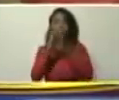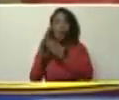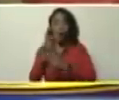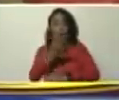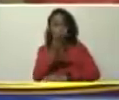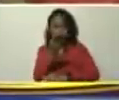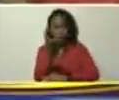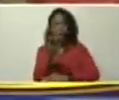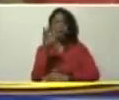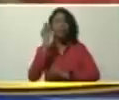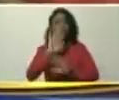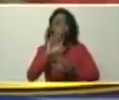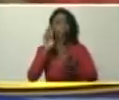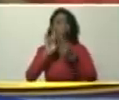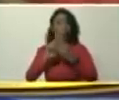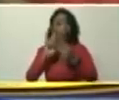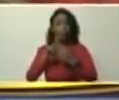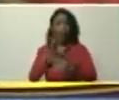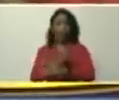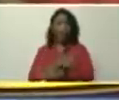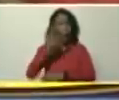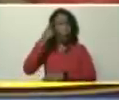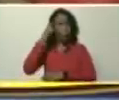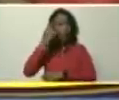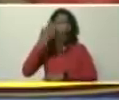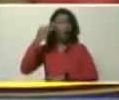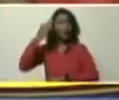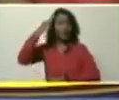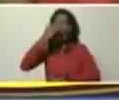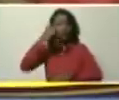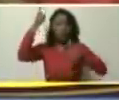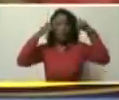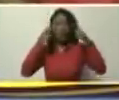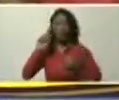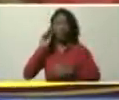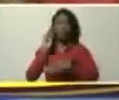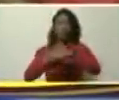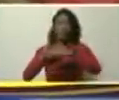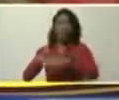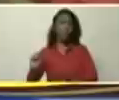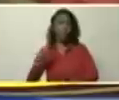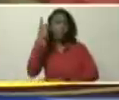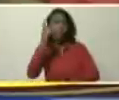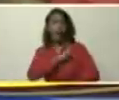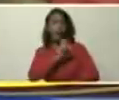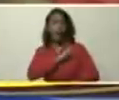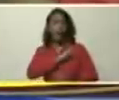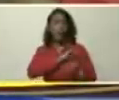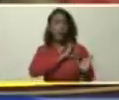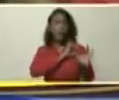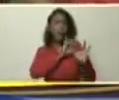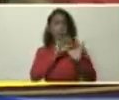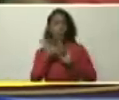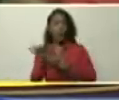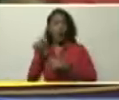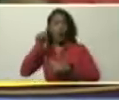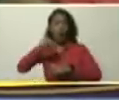presidente. Recuerde que el comandante Chávez nos llamó un primero de enero. Que él